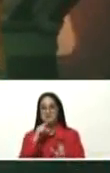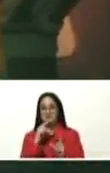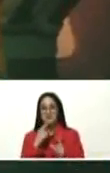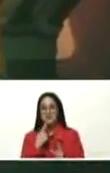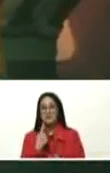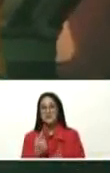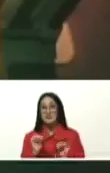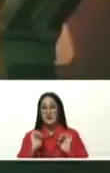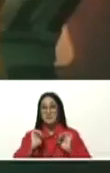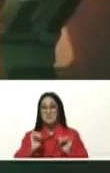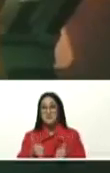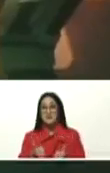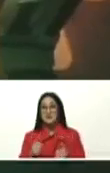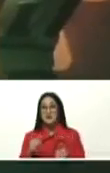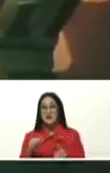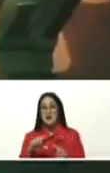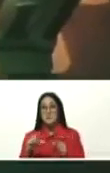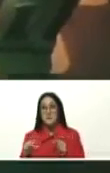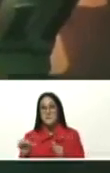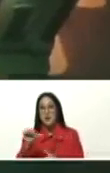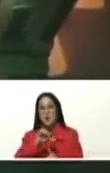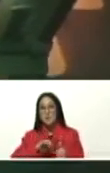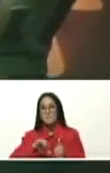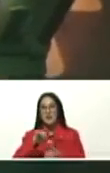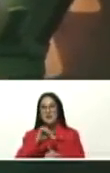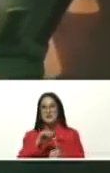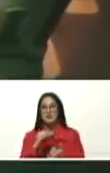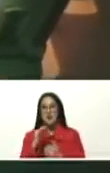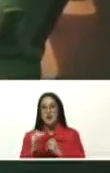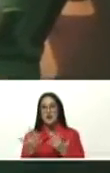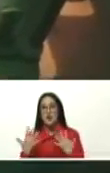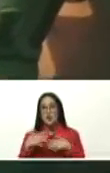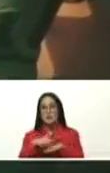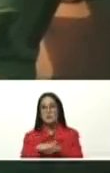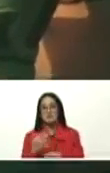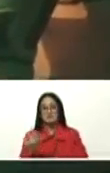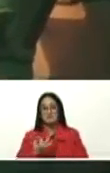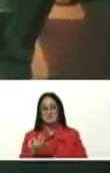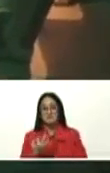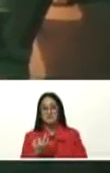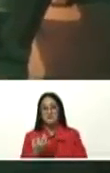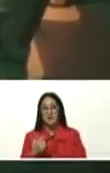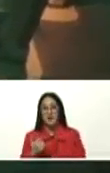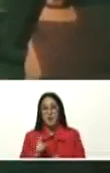que comienza este mapa de cooperación integral tan necesario